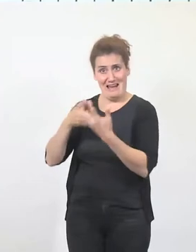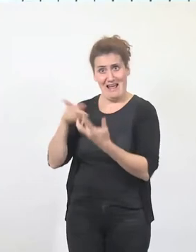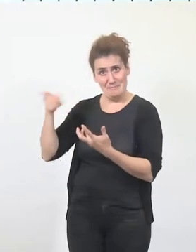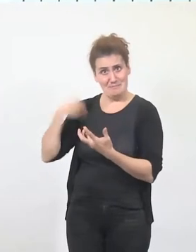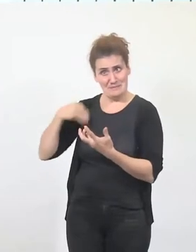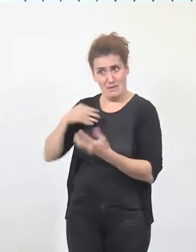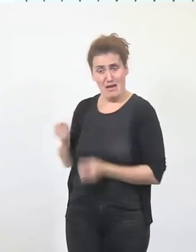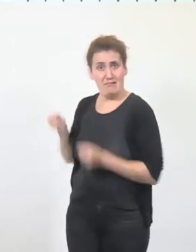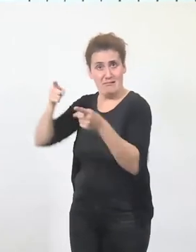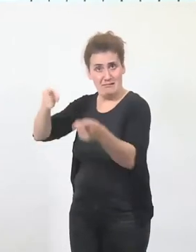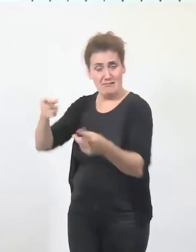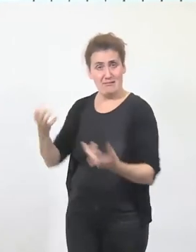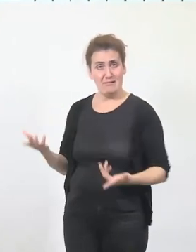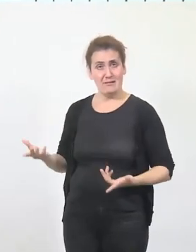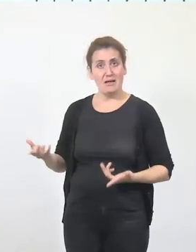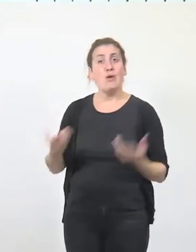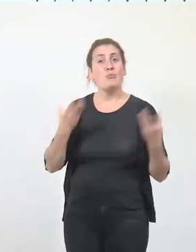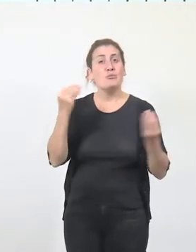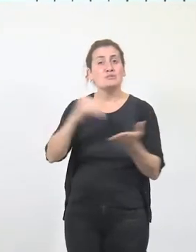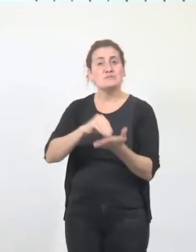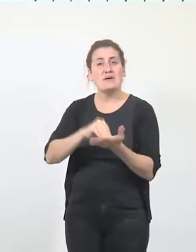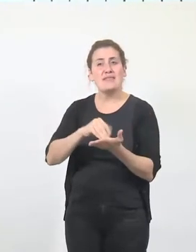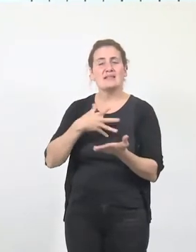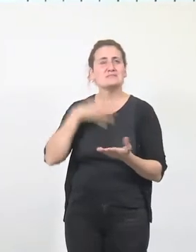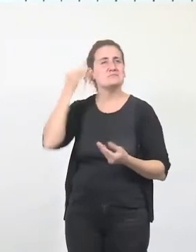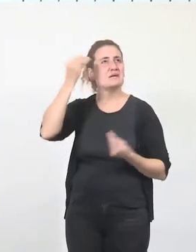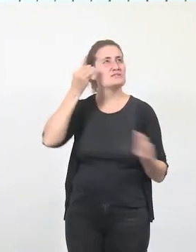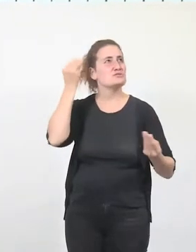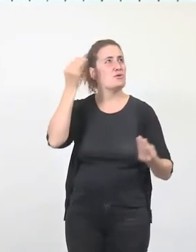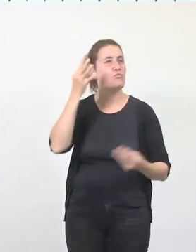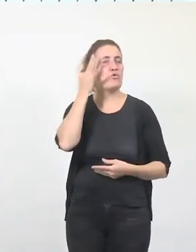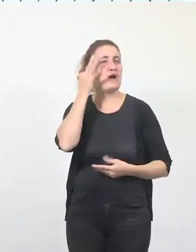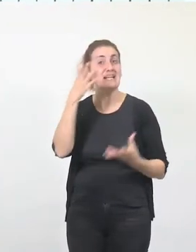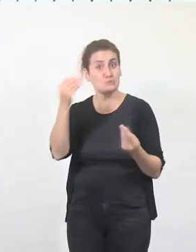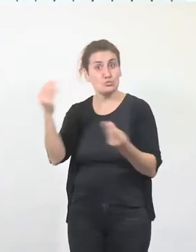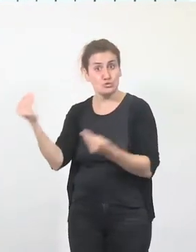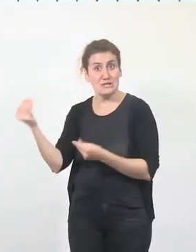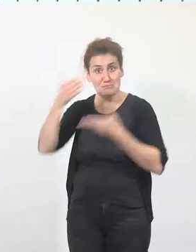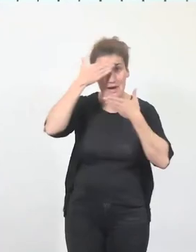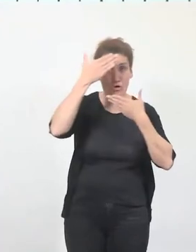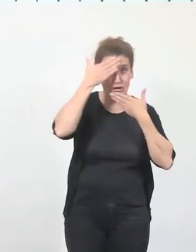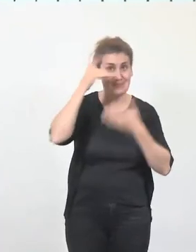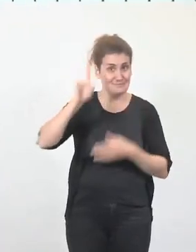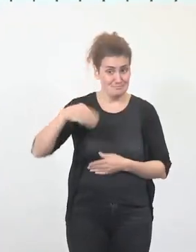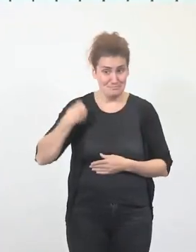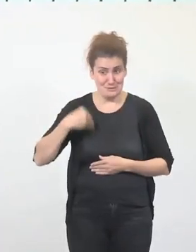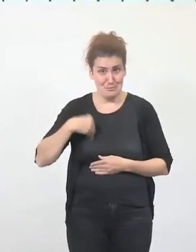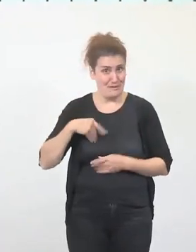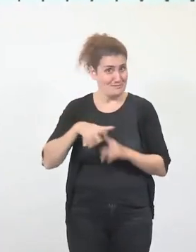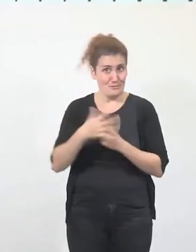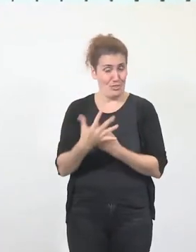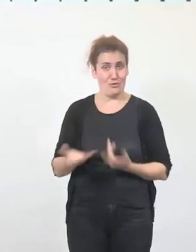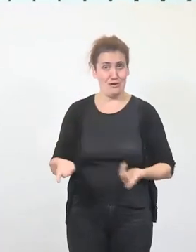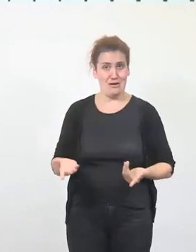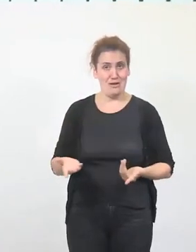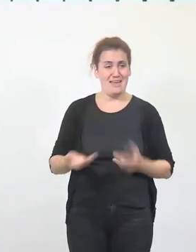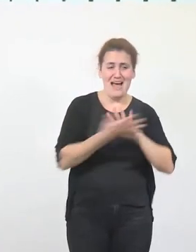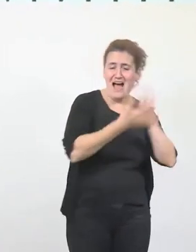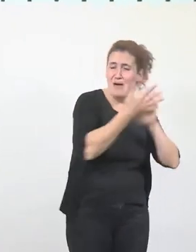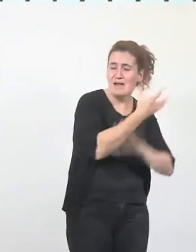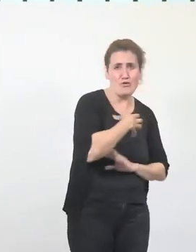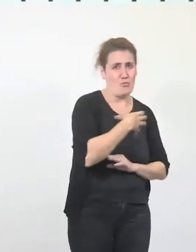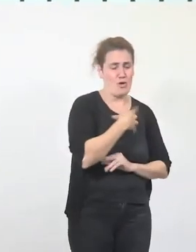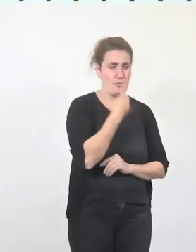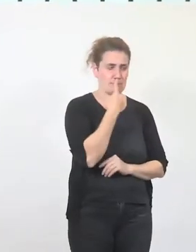en esa guerra. Y muchas veces pienso en muchas mujeres marroquíes que tienen la misma situación y que no pueden hablar de